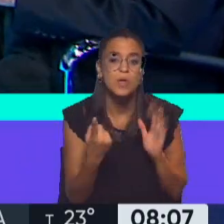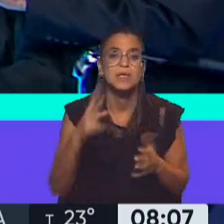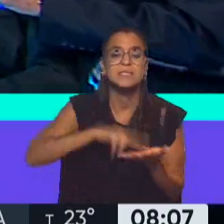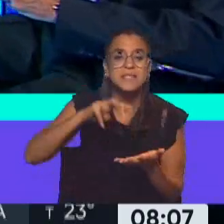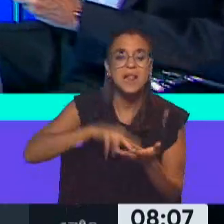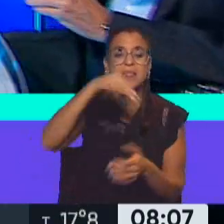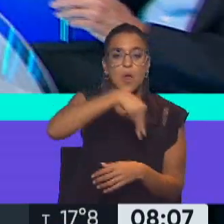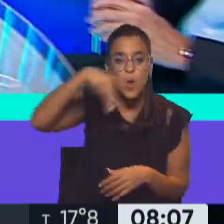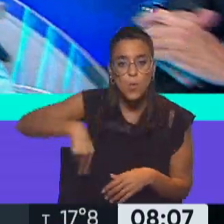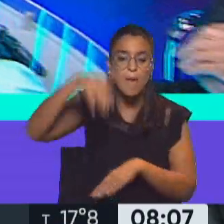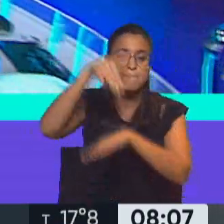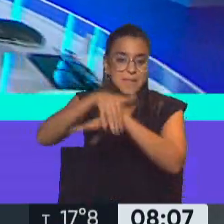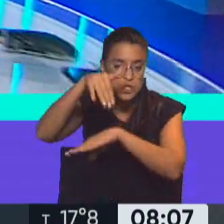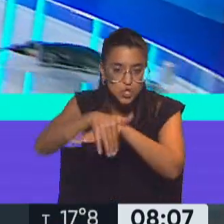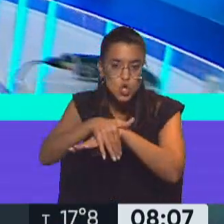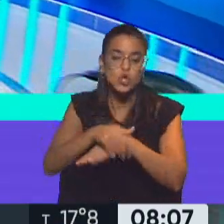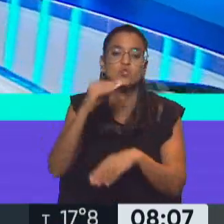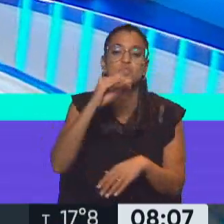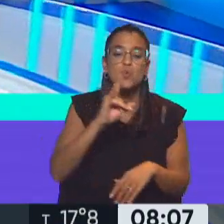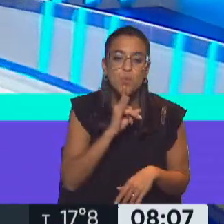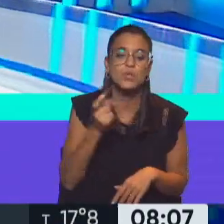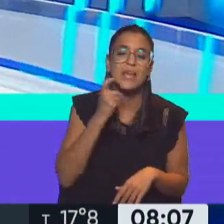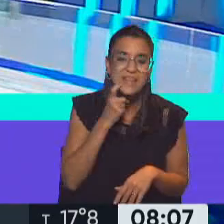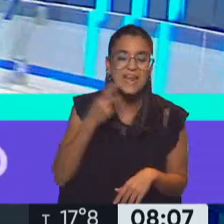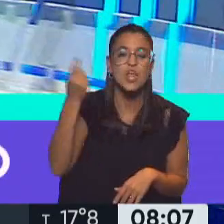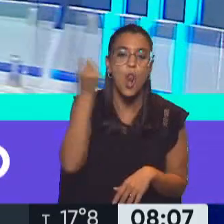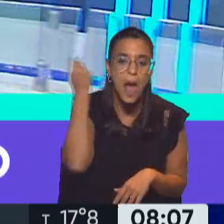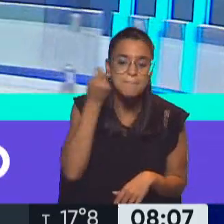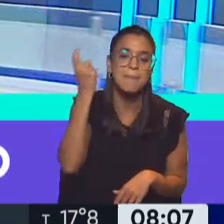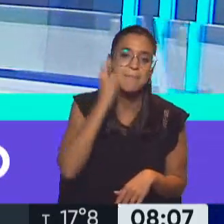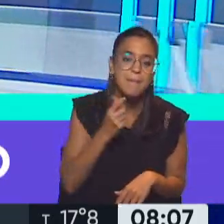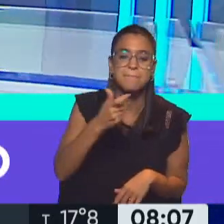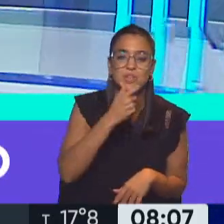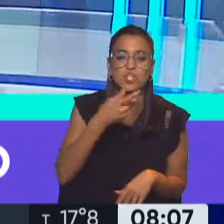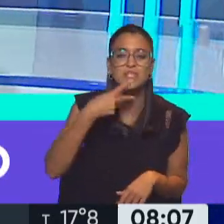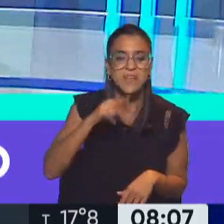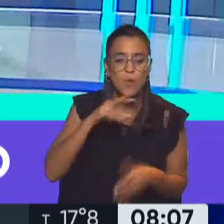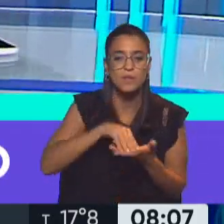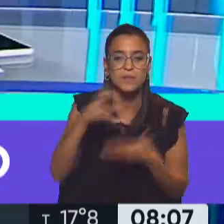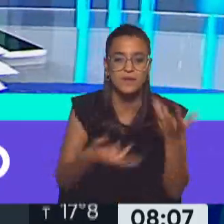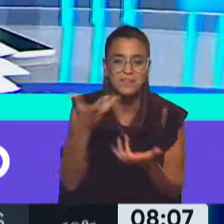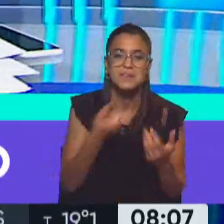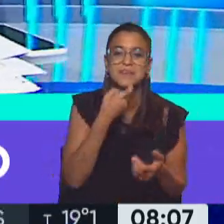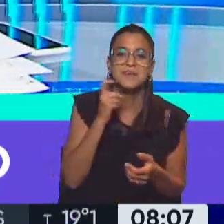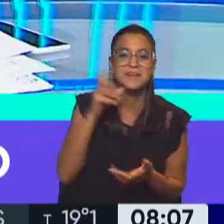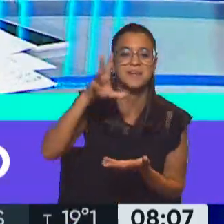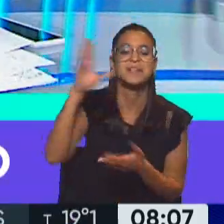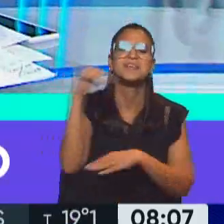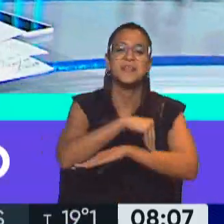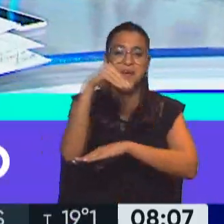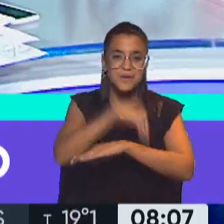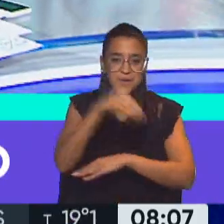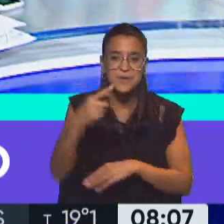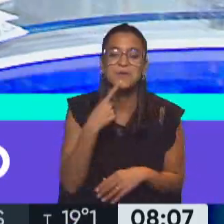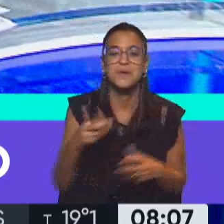Salta, Neuquén, Misiones, Chubut, Entre Ríos, La Pampa, La Rioja, Mendoza, San Juan, Tierra del Fuego, San Luis y Santa Cruz.